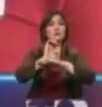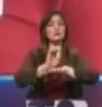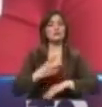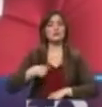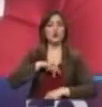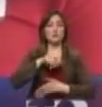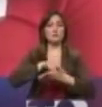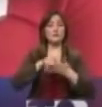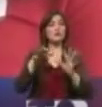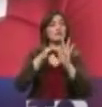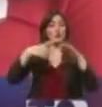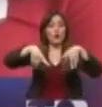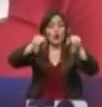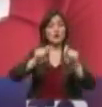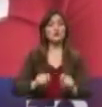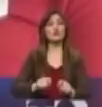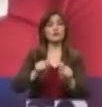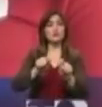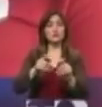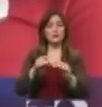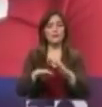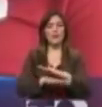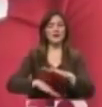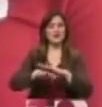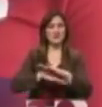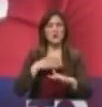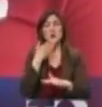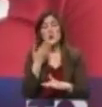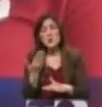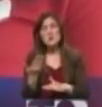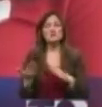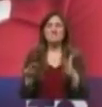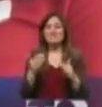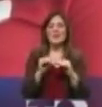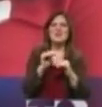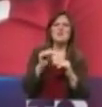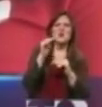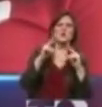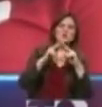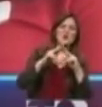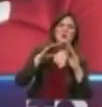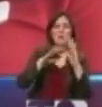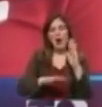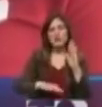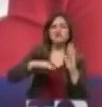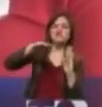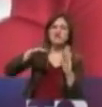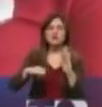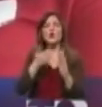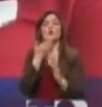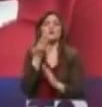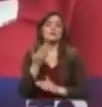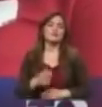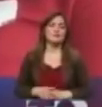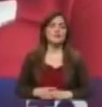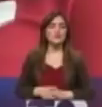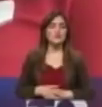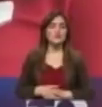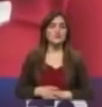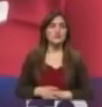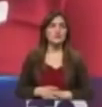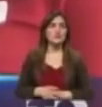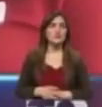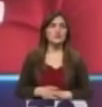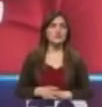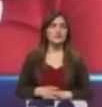un convenio para tener básicamente una línea de base, saber en qué nivel de conocimiento están nuestros chicos, porque aquello que no se puede